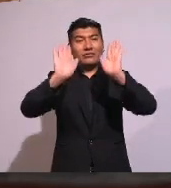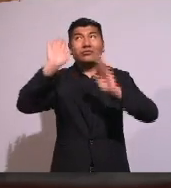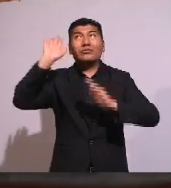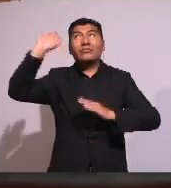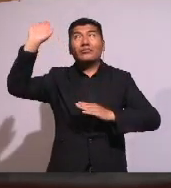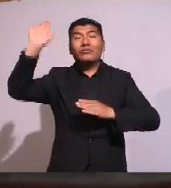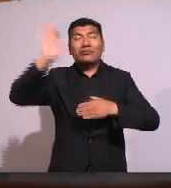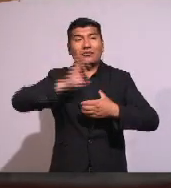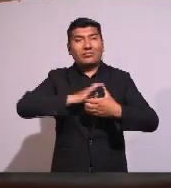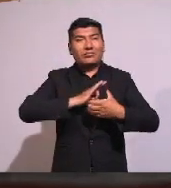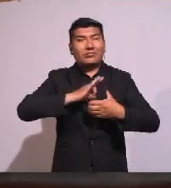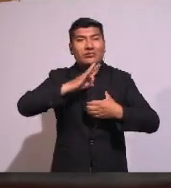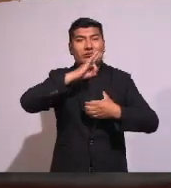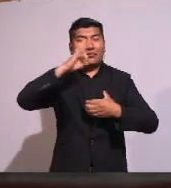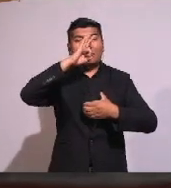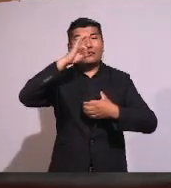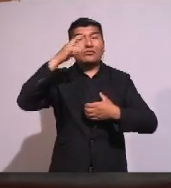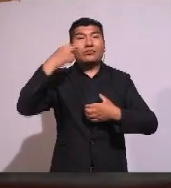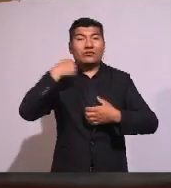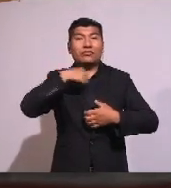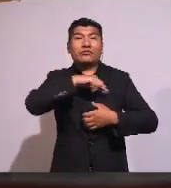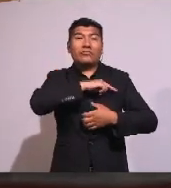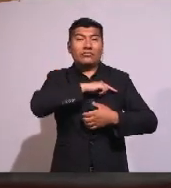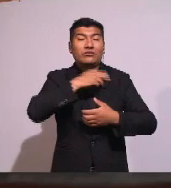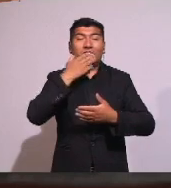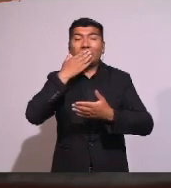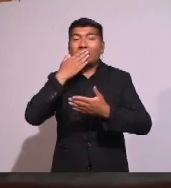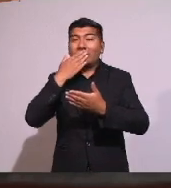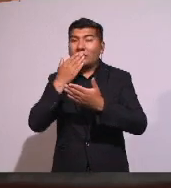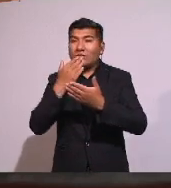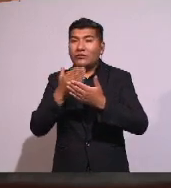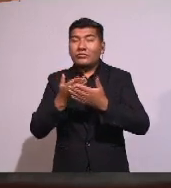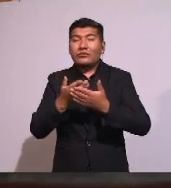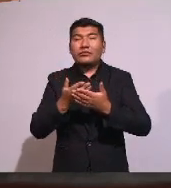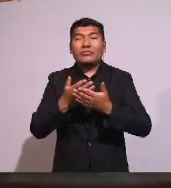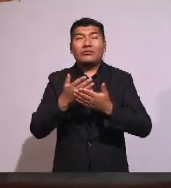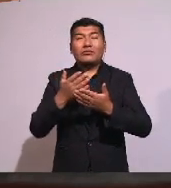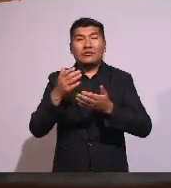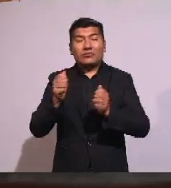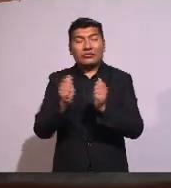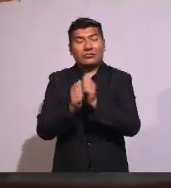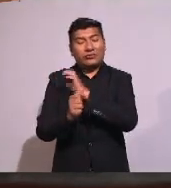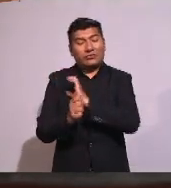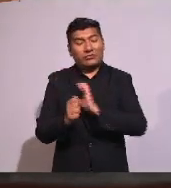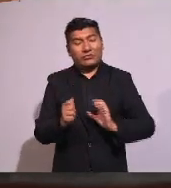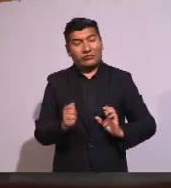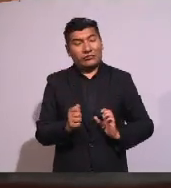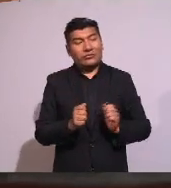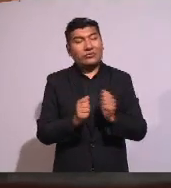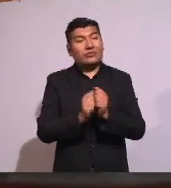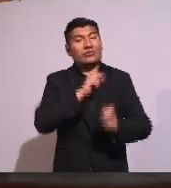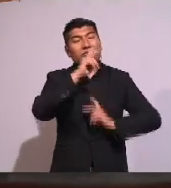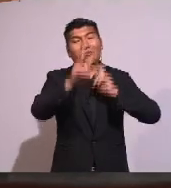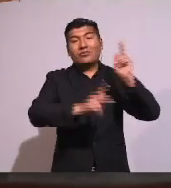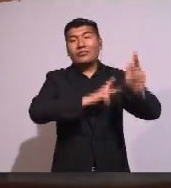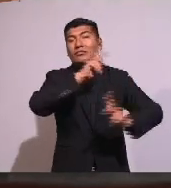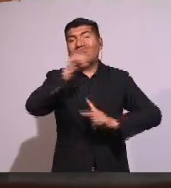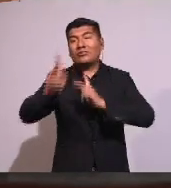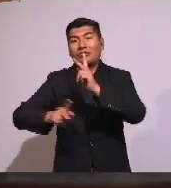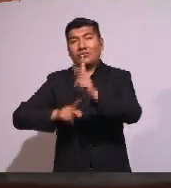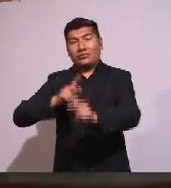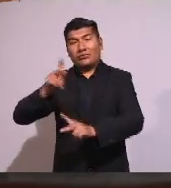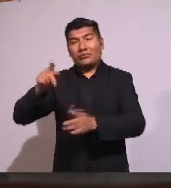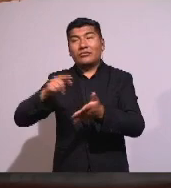espíritu. Debemos ser el buen olor de Cristo entre los hermanos.